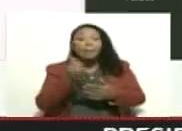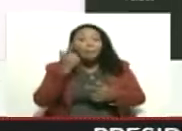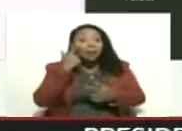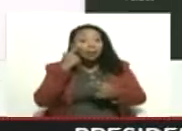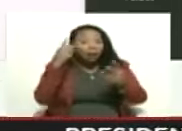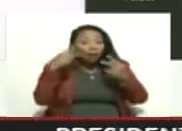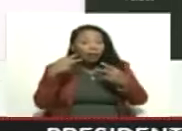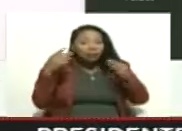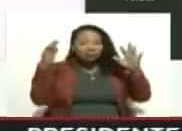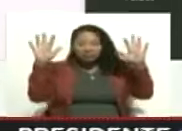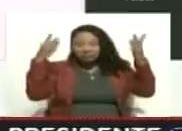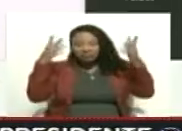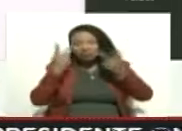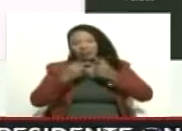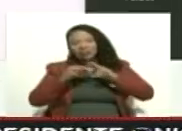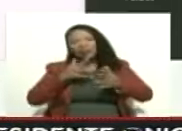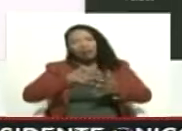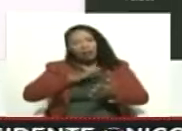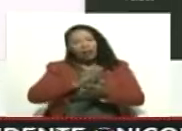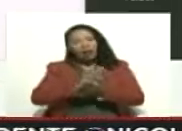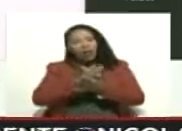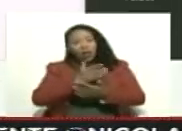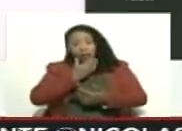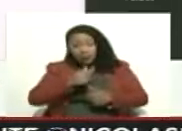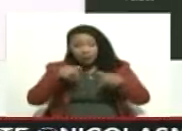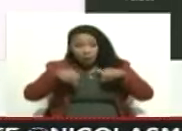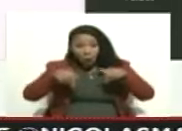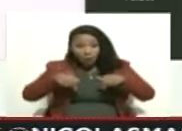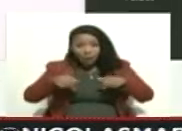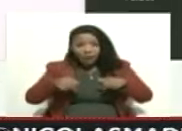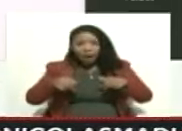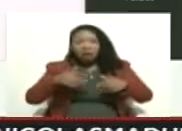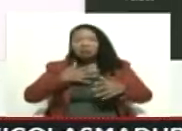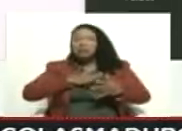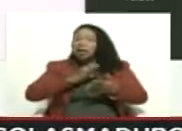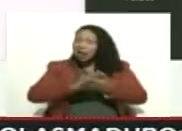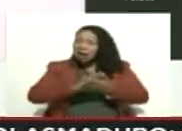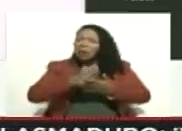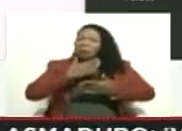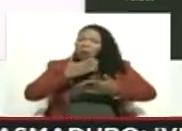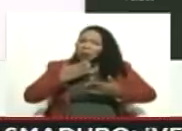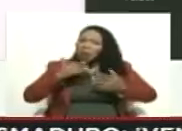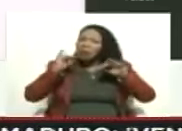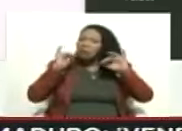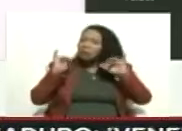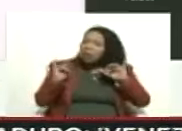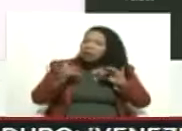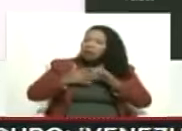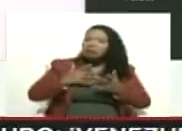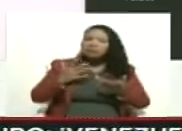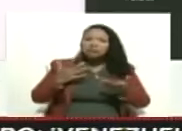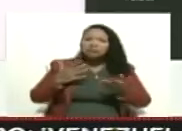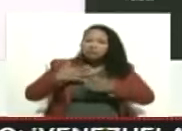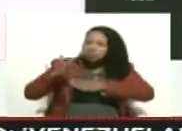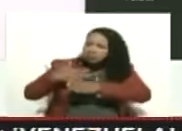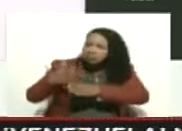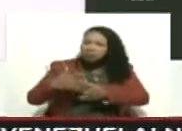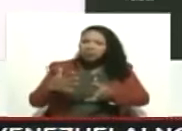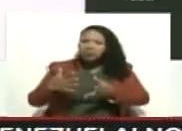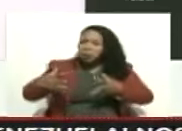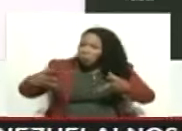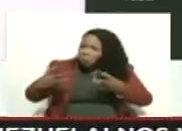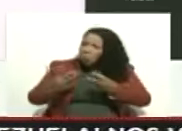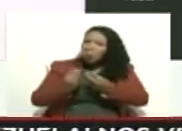celebremos en paz este Este diciembre que en armonía familiar entre Acompañé